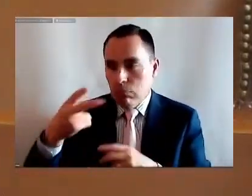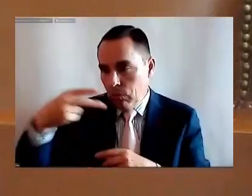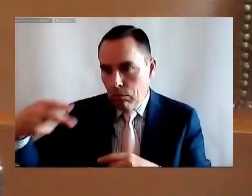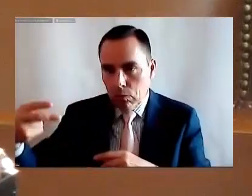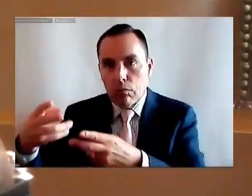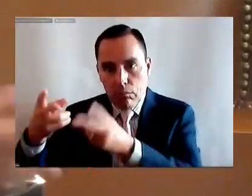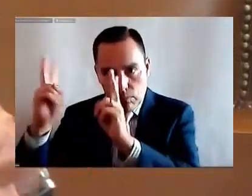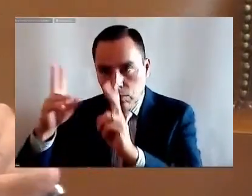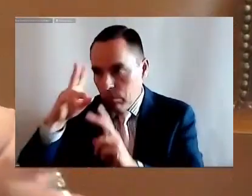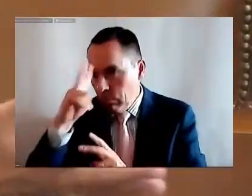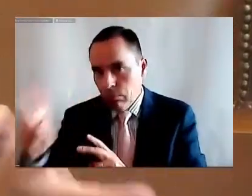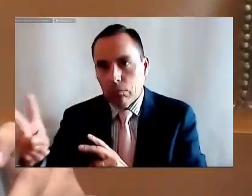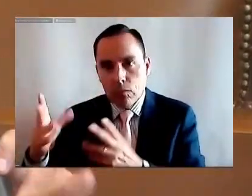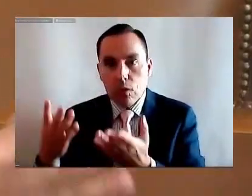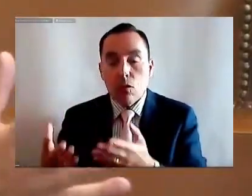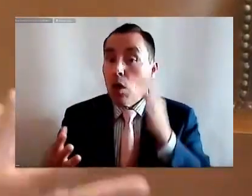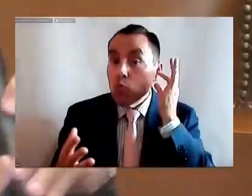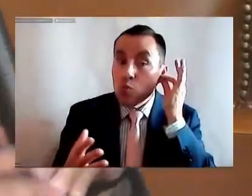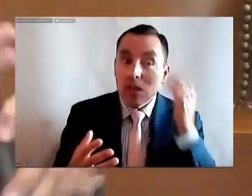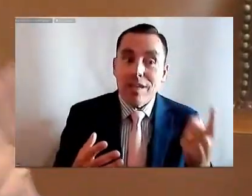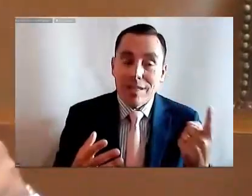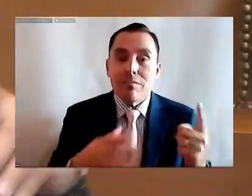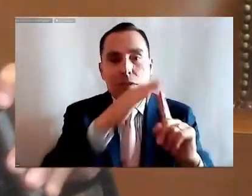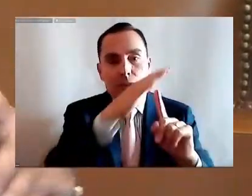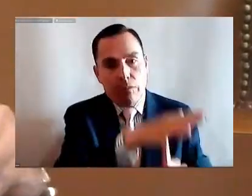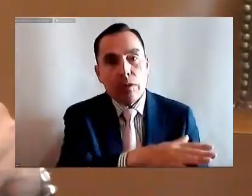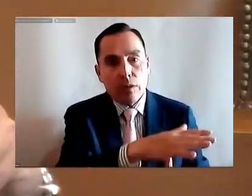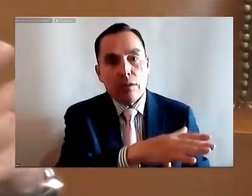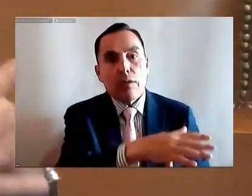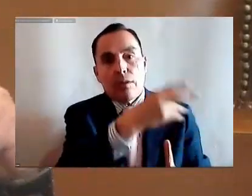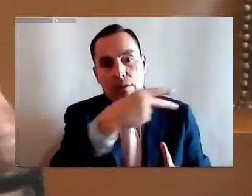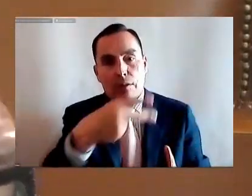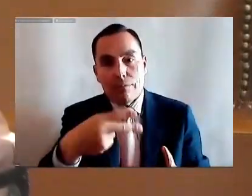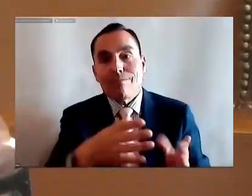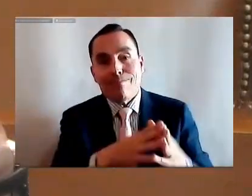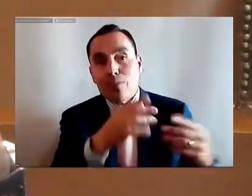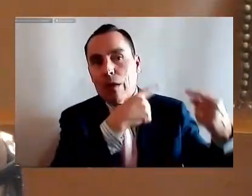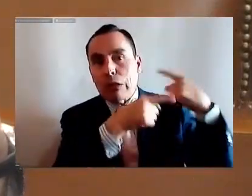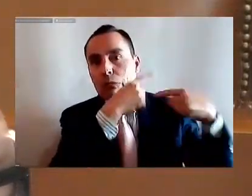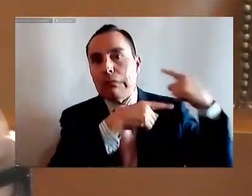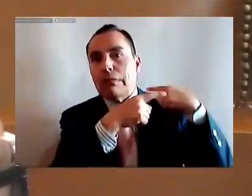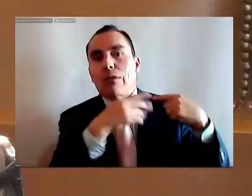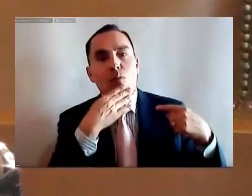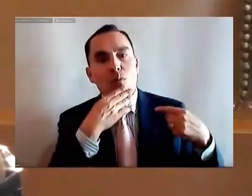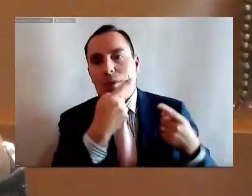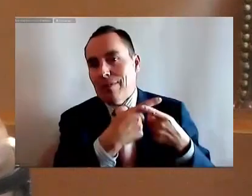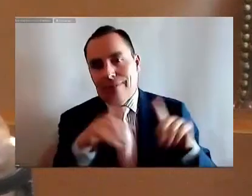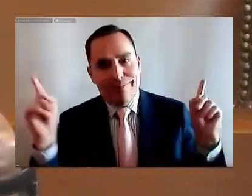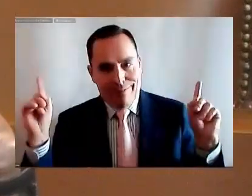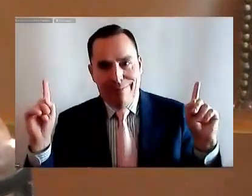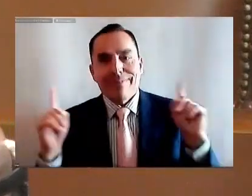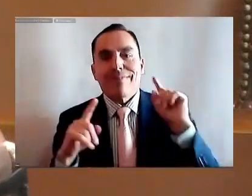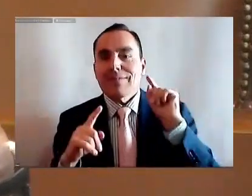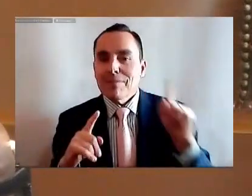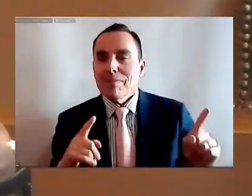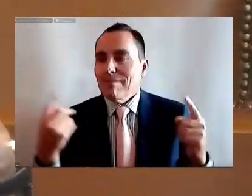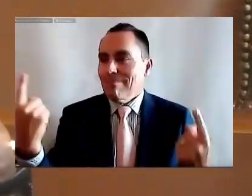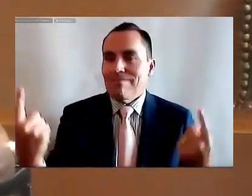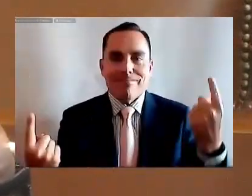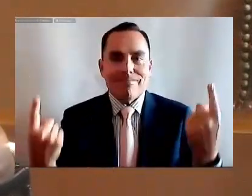del hombre, pero cuando es mujer es discriminación, lo que implica empezar a hacer como diferencia en cuanto a ese, los derechos